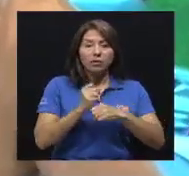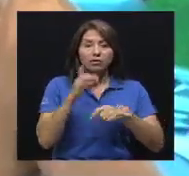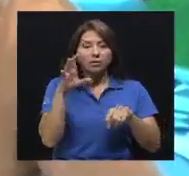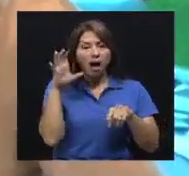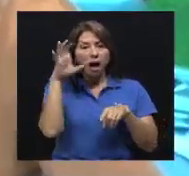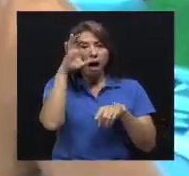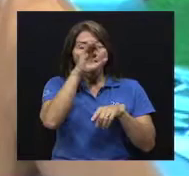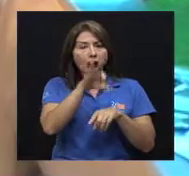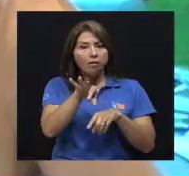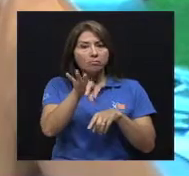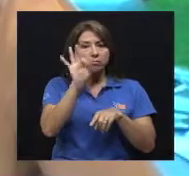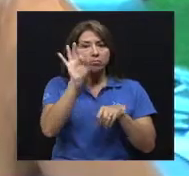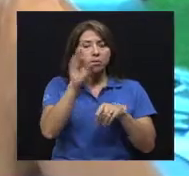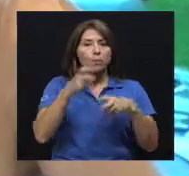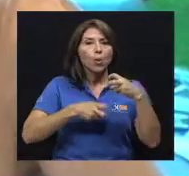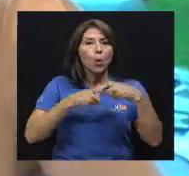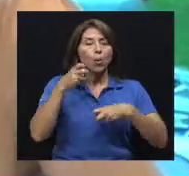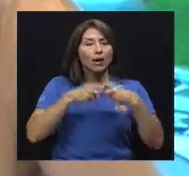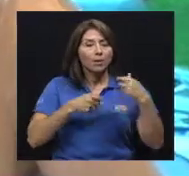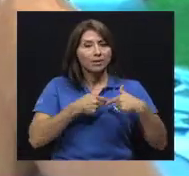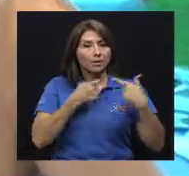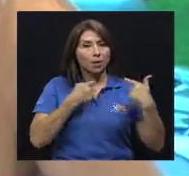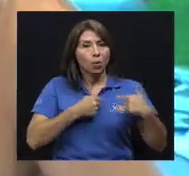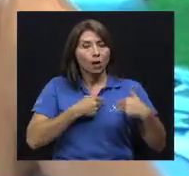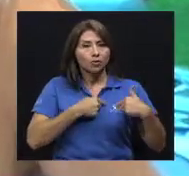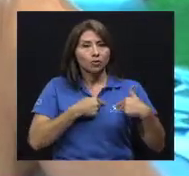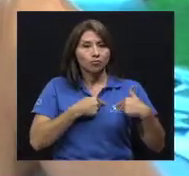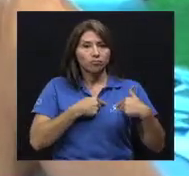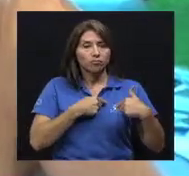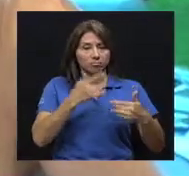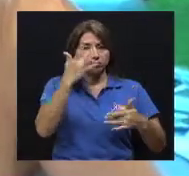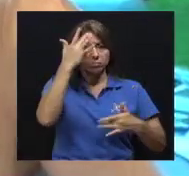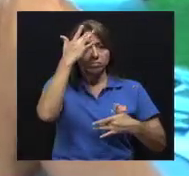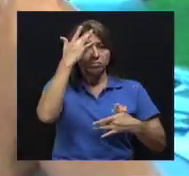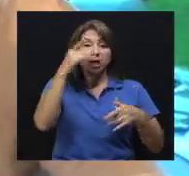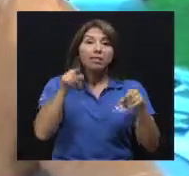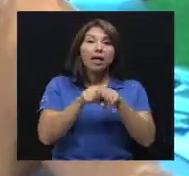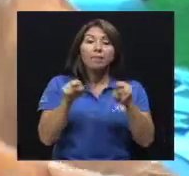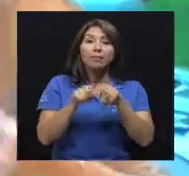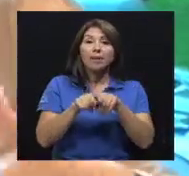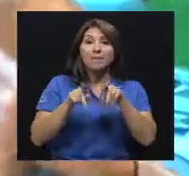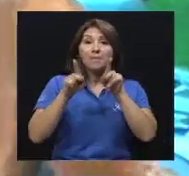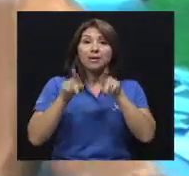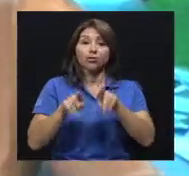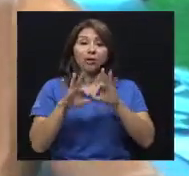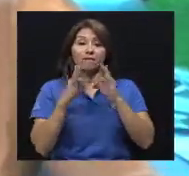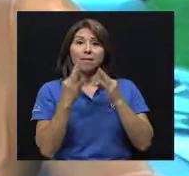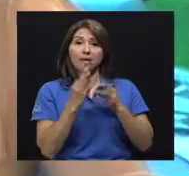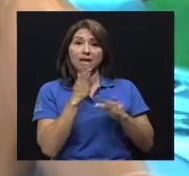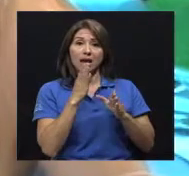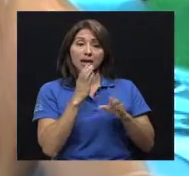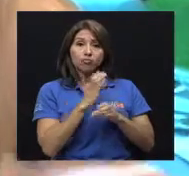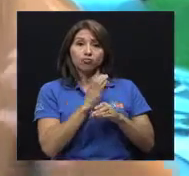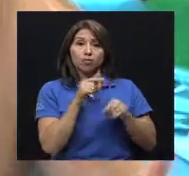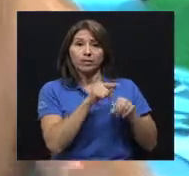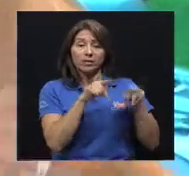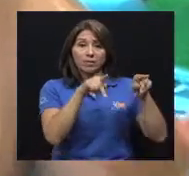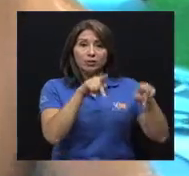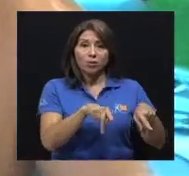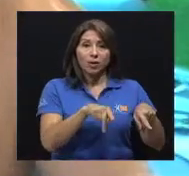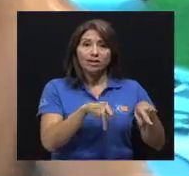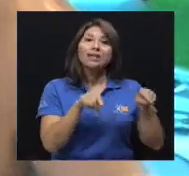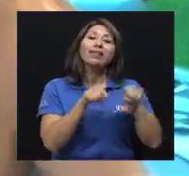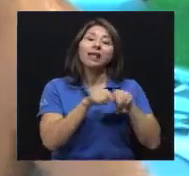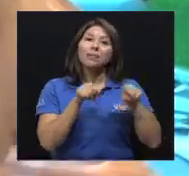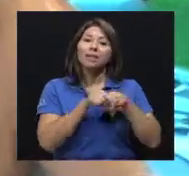les ha detectado con mayor frecuencia problemas del corazón. Aunado a eso también a los familiares que están a cargo de estas personas, que también por